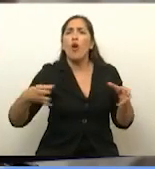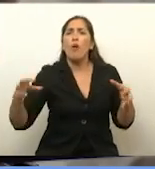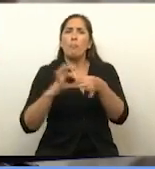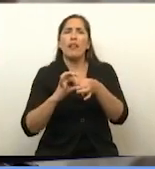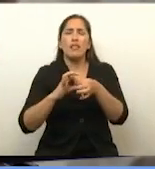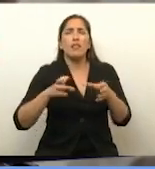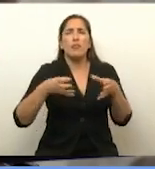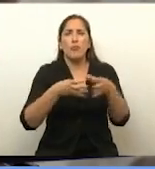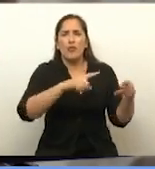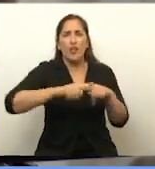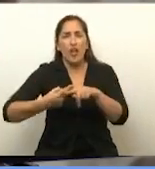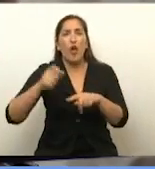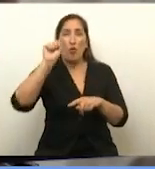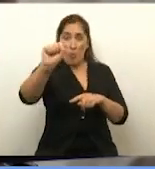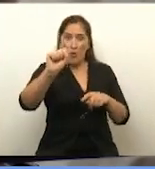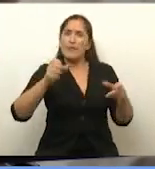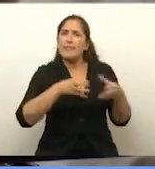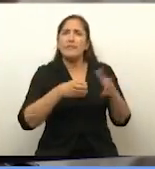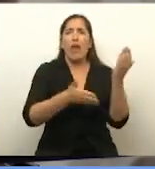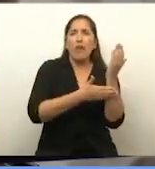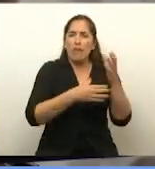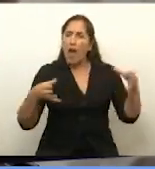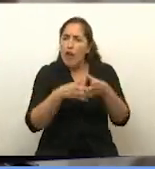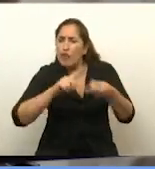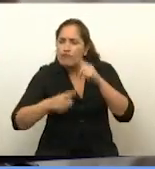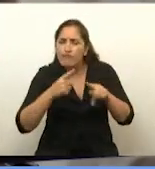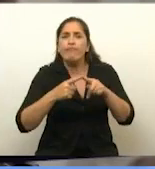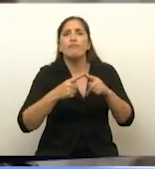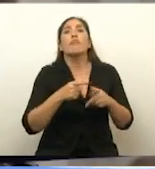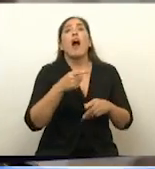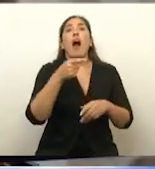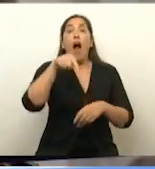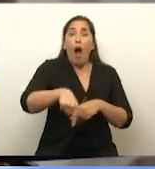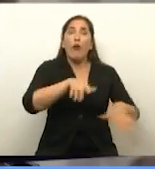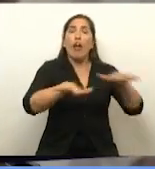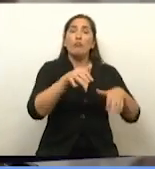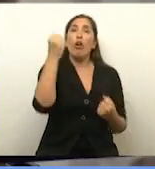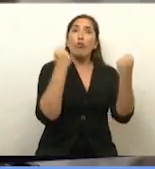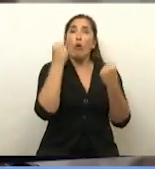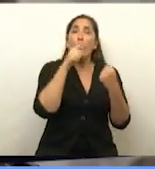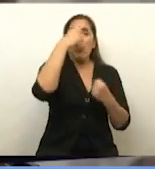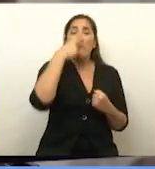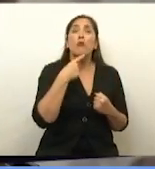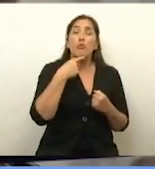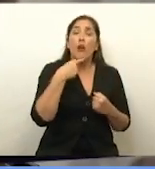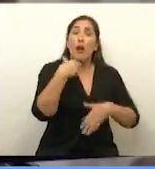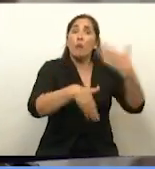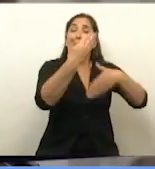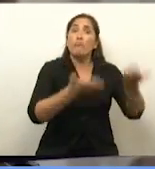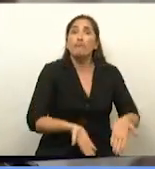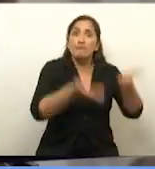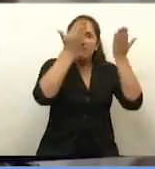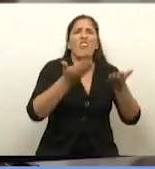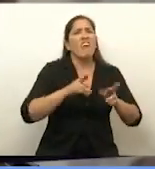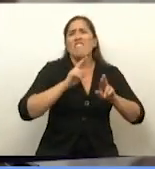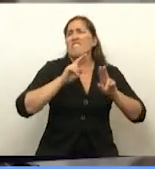y con la izquierda hoy la economía de portugal está creciendo la fórmula simple decidieron